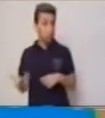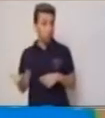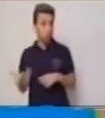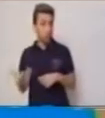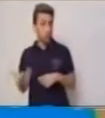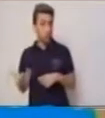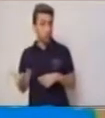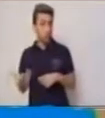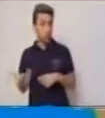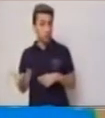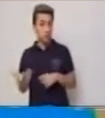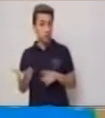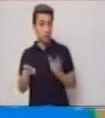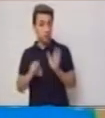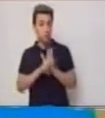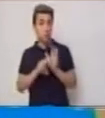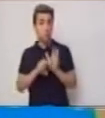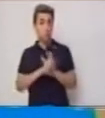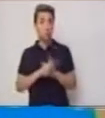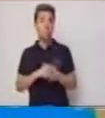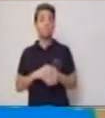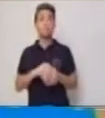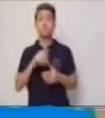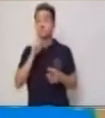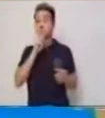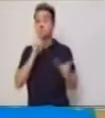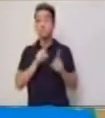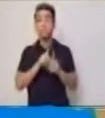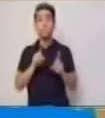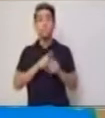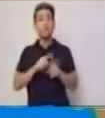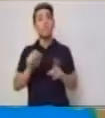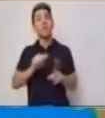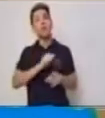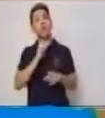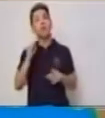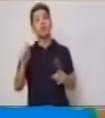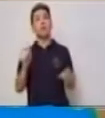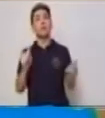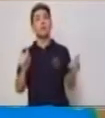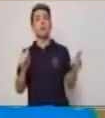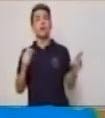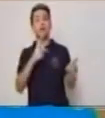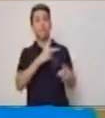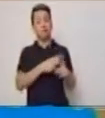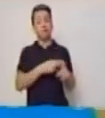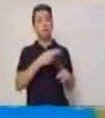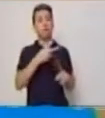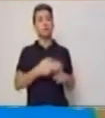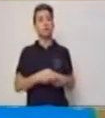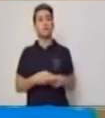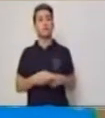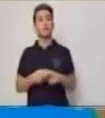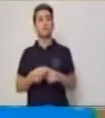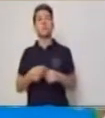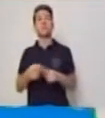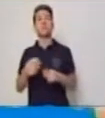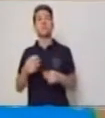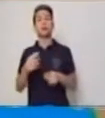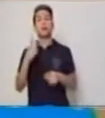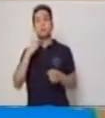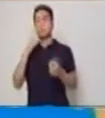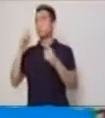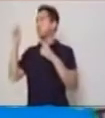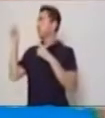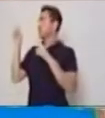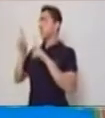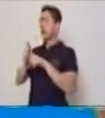tenemos la frase u oración, ¿cómo estás?